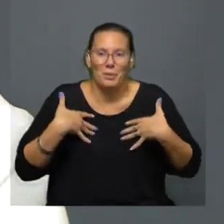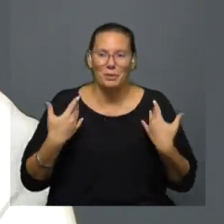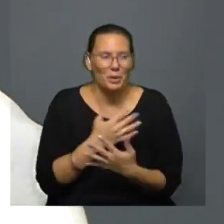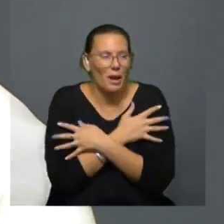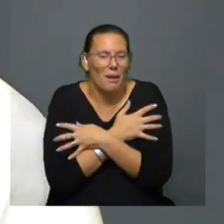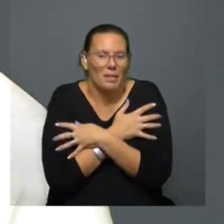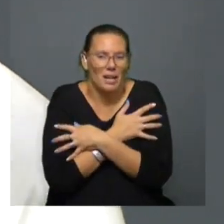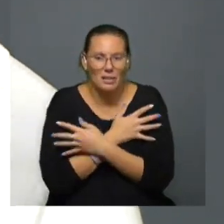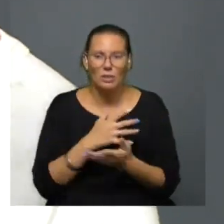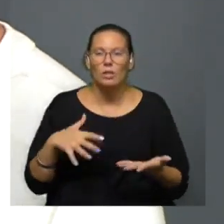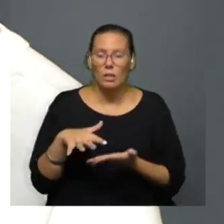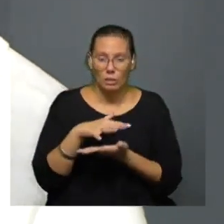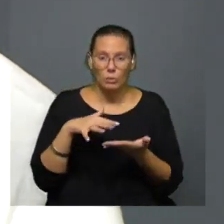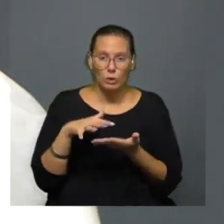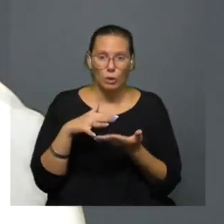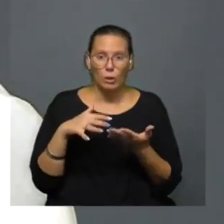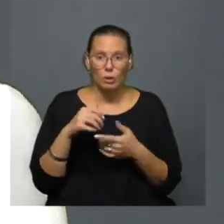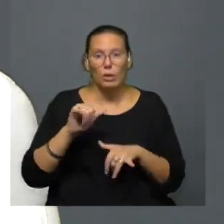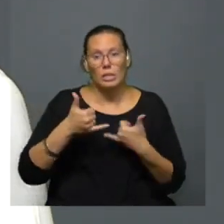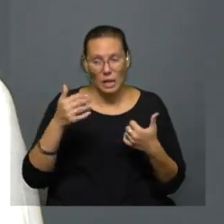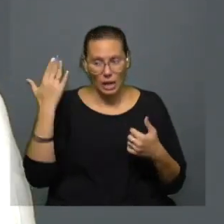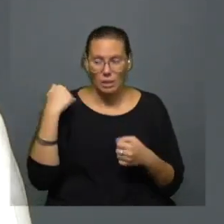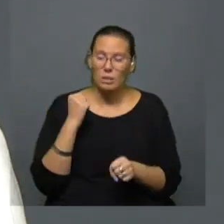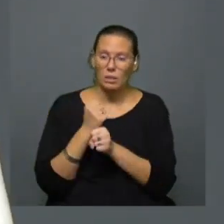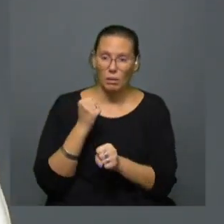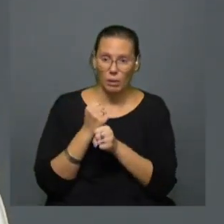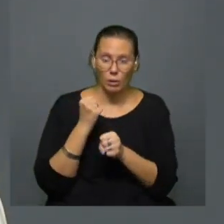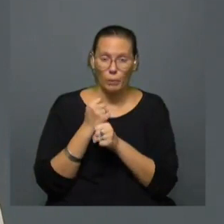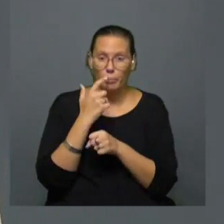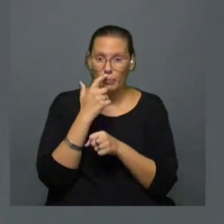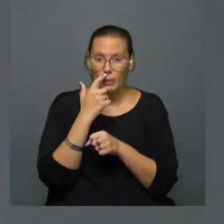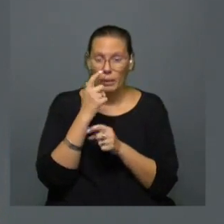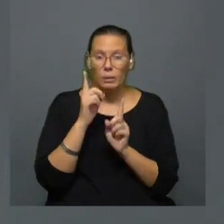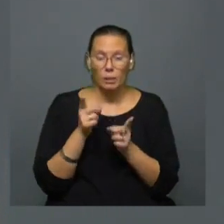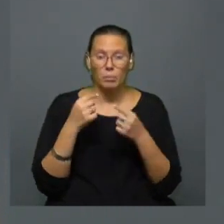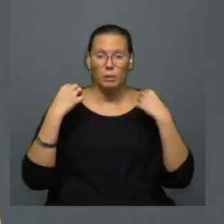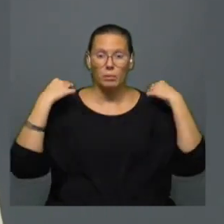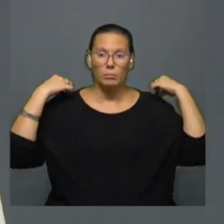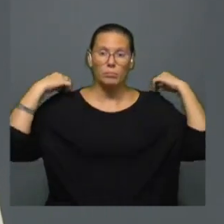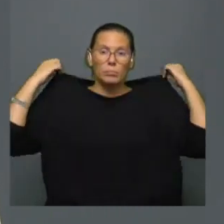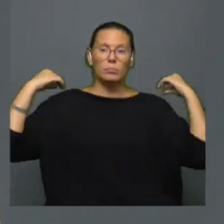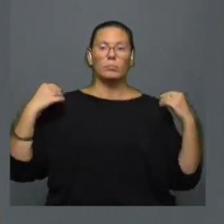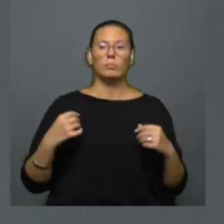abrazos de todo lo que ha pasado, de todo lo que ya se ha hecho. Sino que también está el fenómeno de